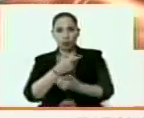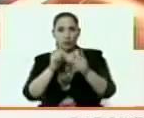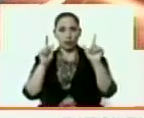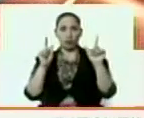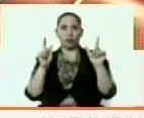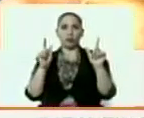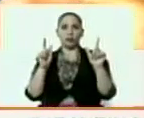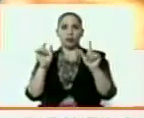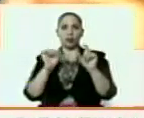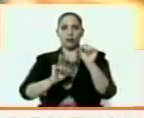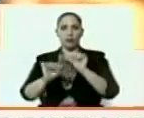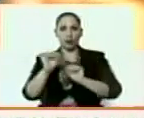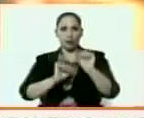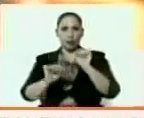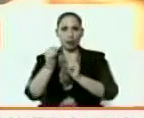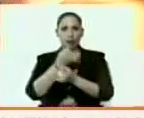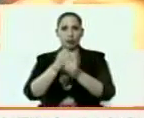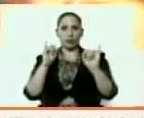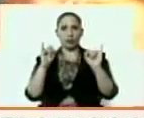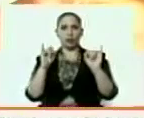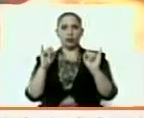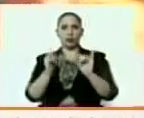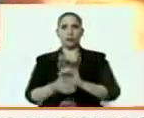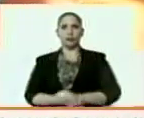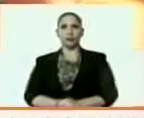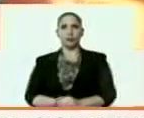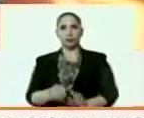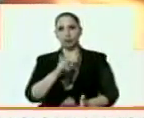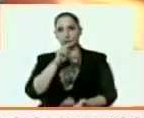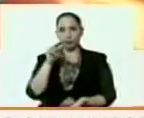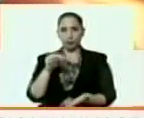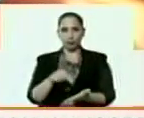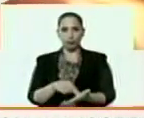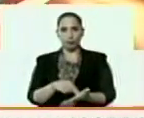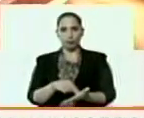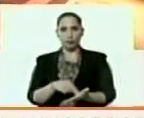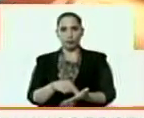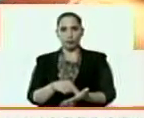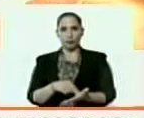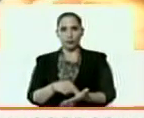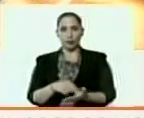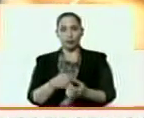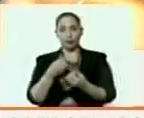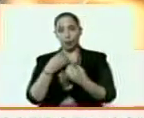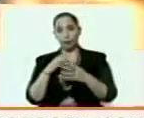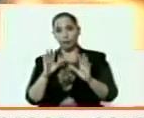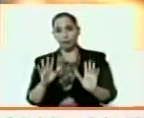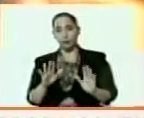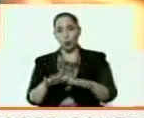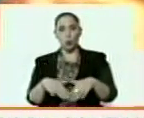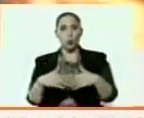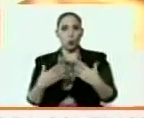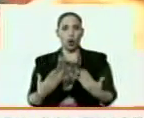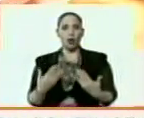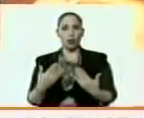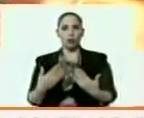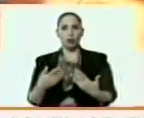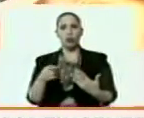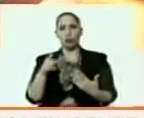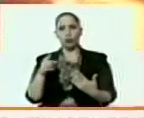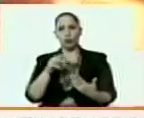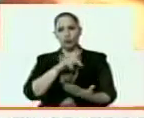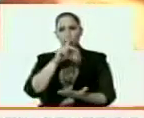es defender la independencia, el proceso de independencia nacional. Y lamentándolo mucho, bueno, cuando tú sirves de agente